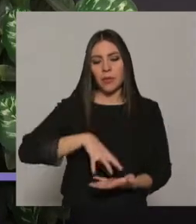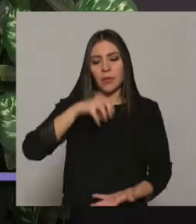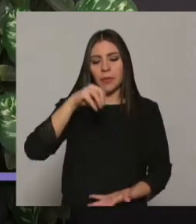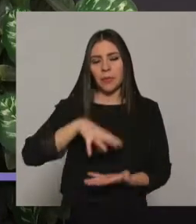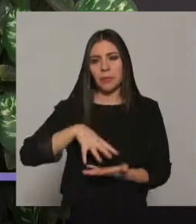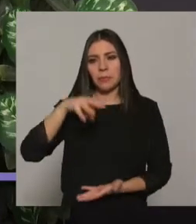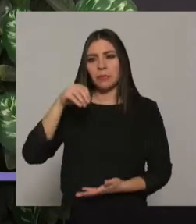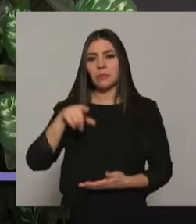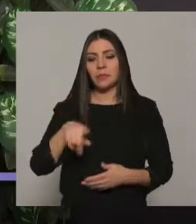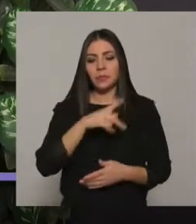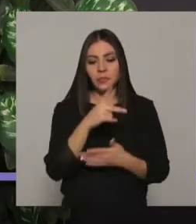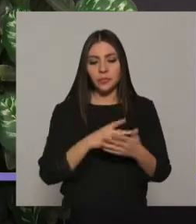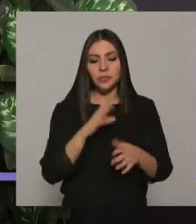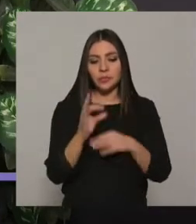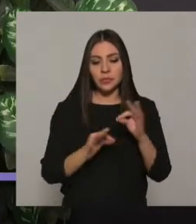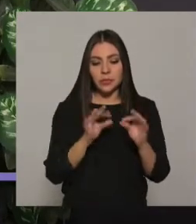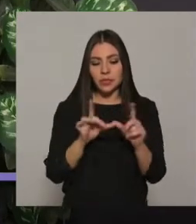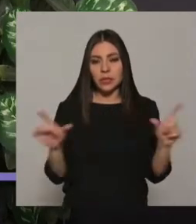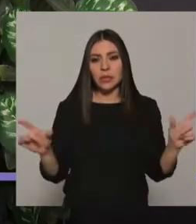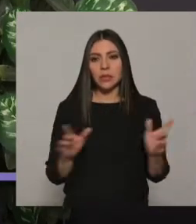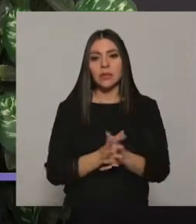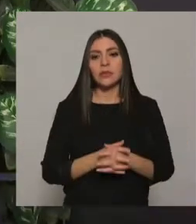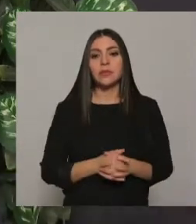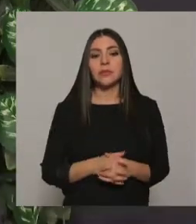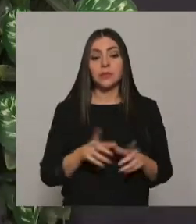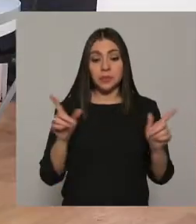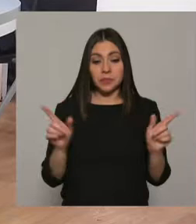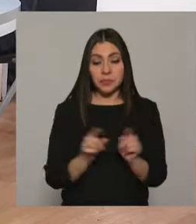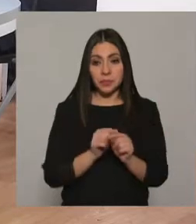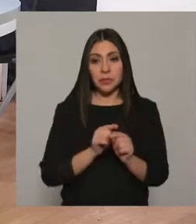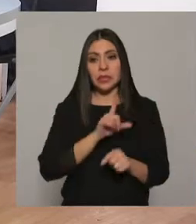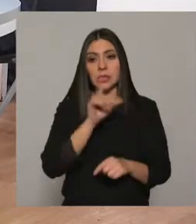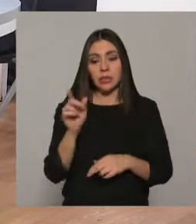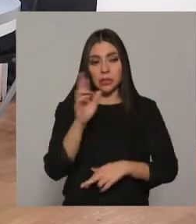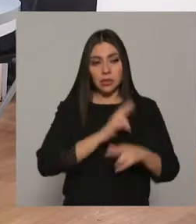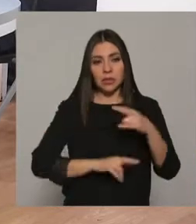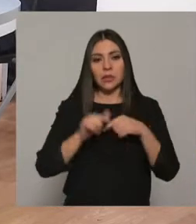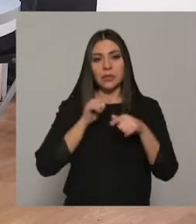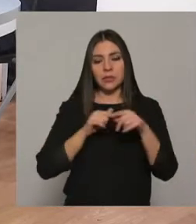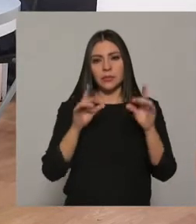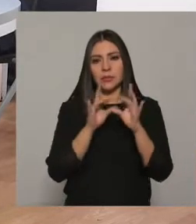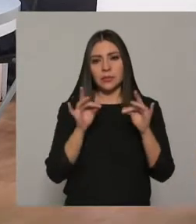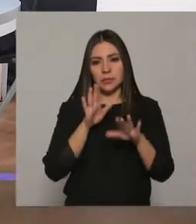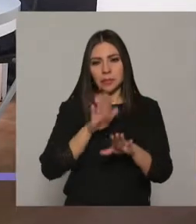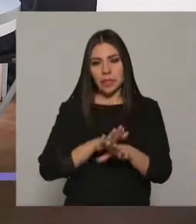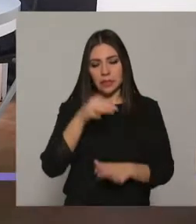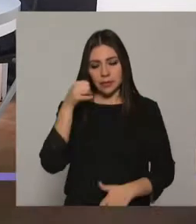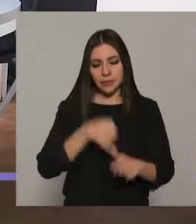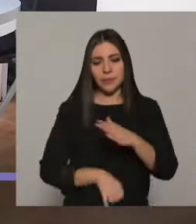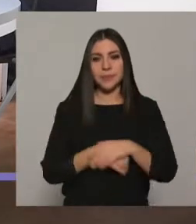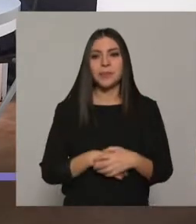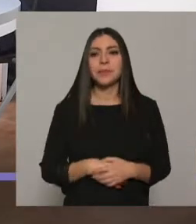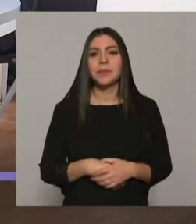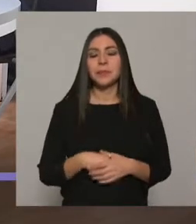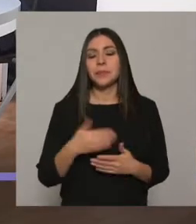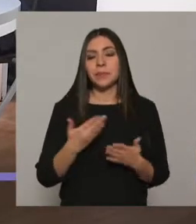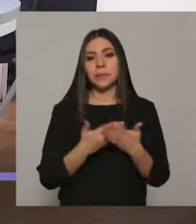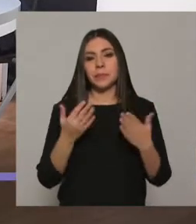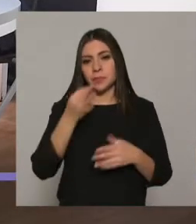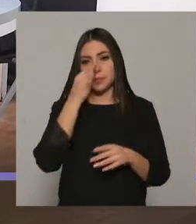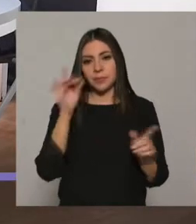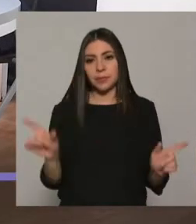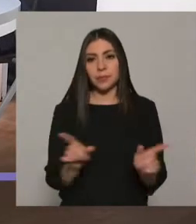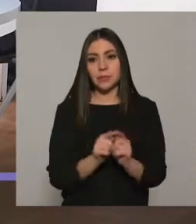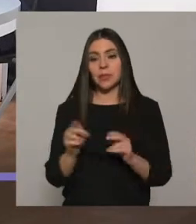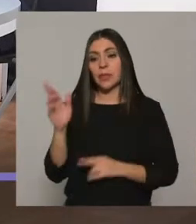Ya está listo un programa. Pues después de la pausa podemos continuar hablando de esto para entrar de lleno. ¿Está bien? De acuerdo. Sí, vamos a hacer la pausa y